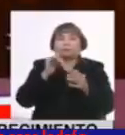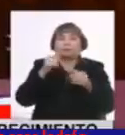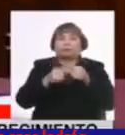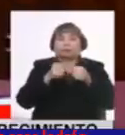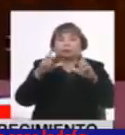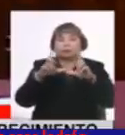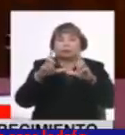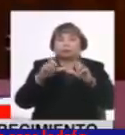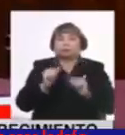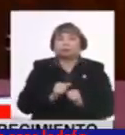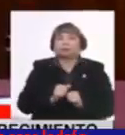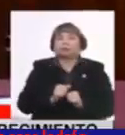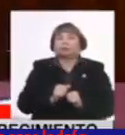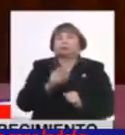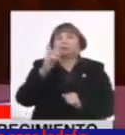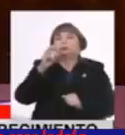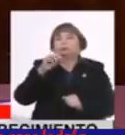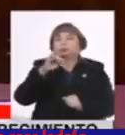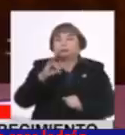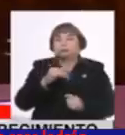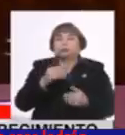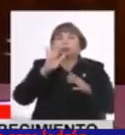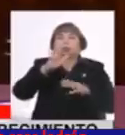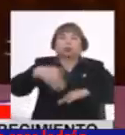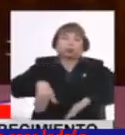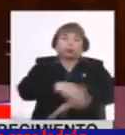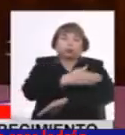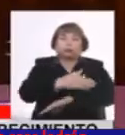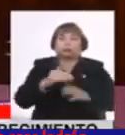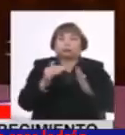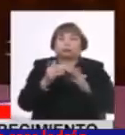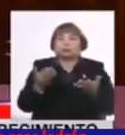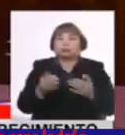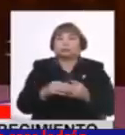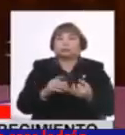número de documento nacional de identidad, su dirección domiciliaria,